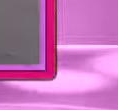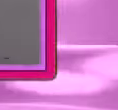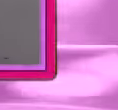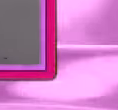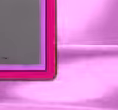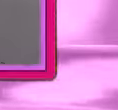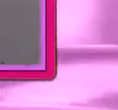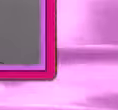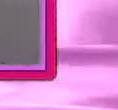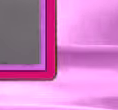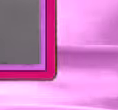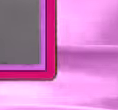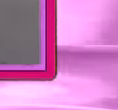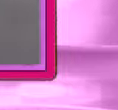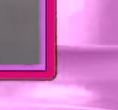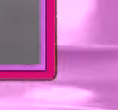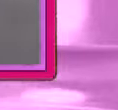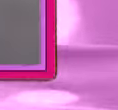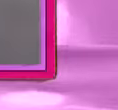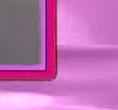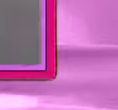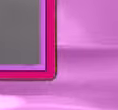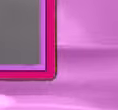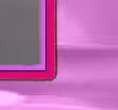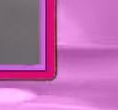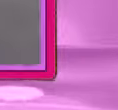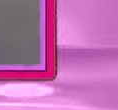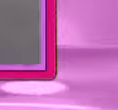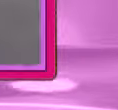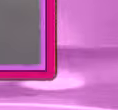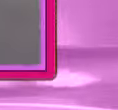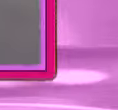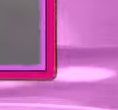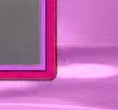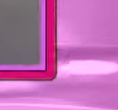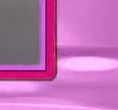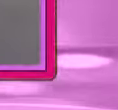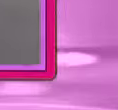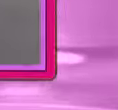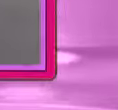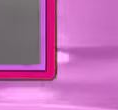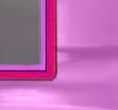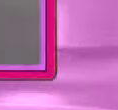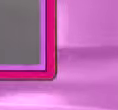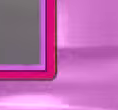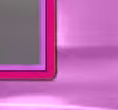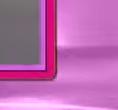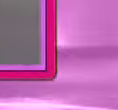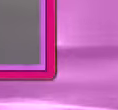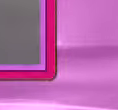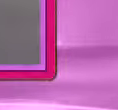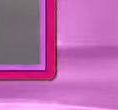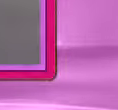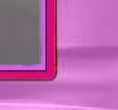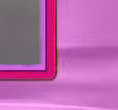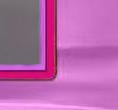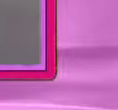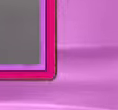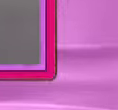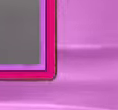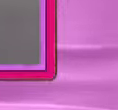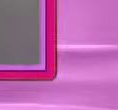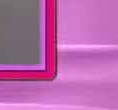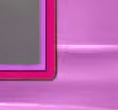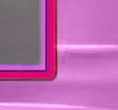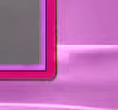¿Qué tal amigos? ¿Cómo están? Yo soy Juan Carlos Frank y estás aquí en Tu Ciudad Es. Como podrán saber, ahora vamos a hablar de la alta tecnología